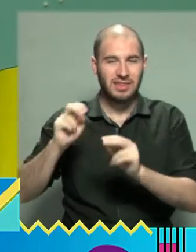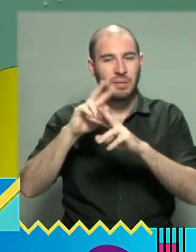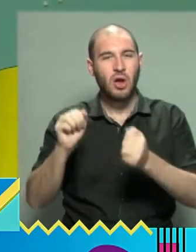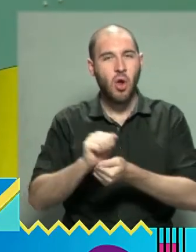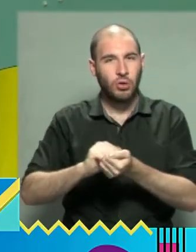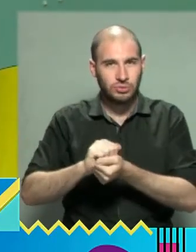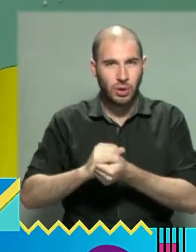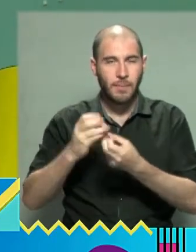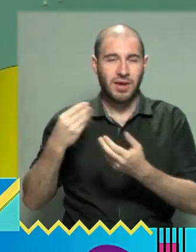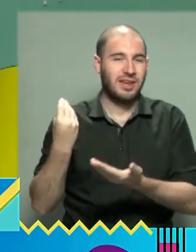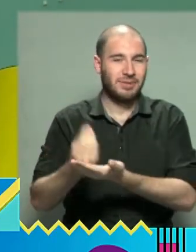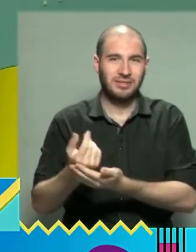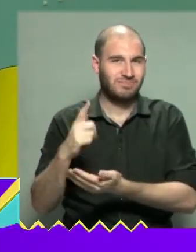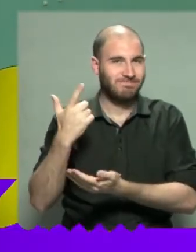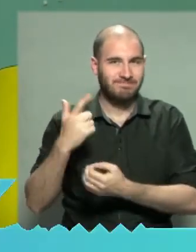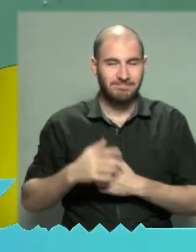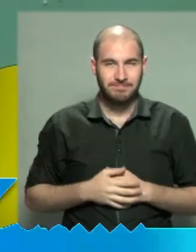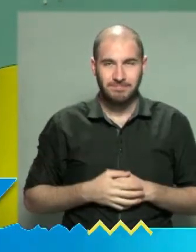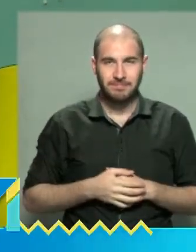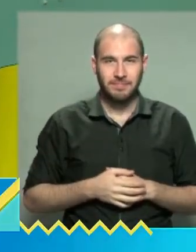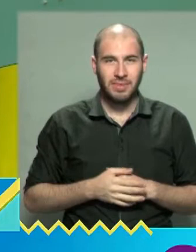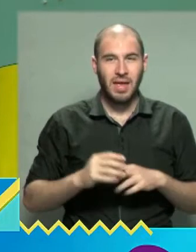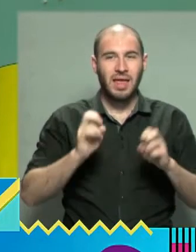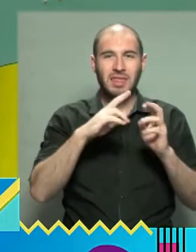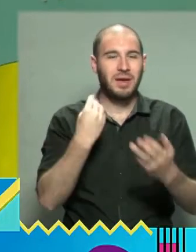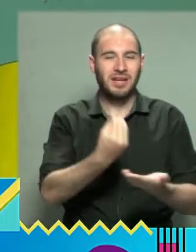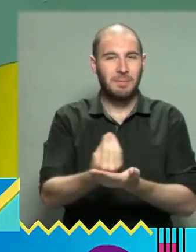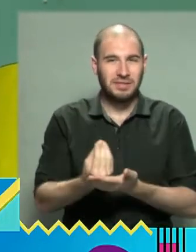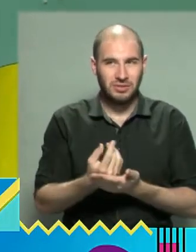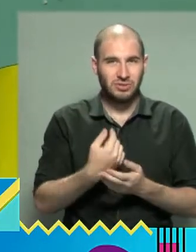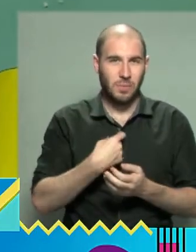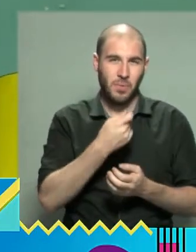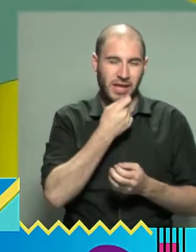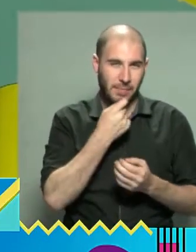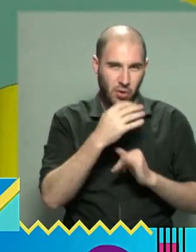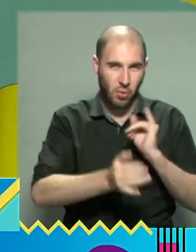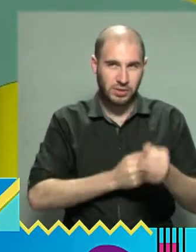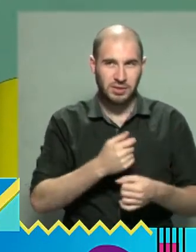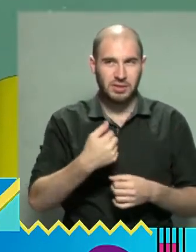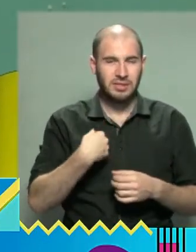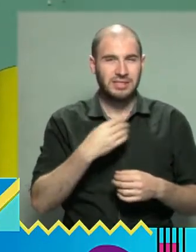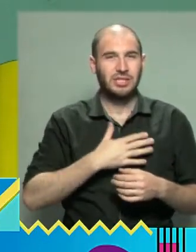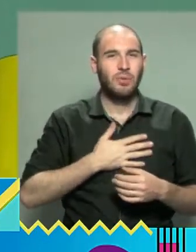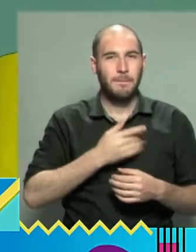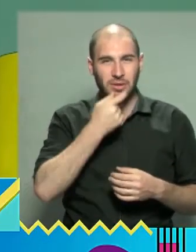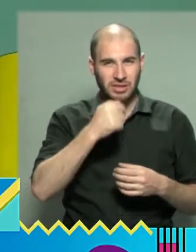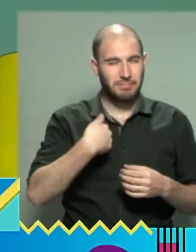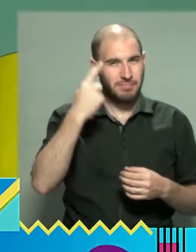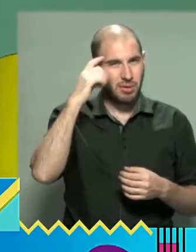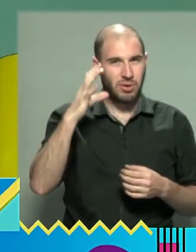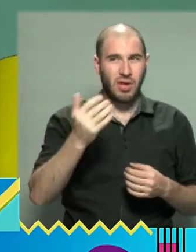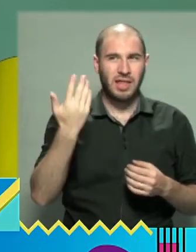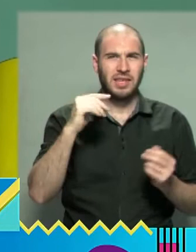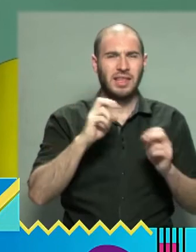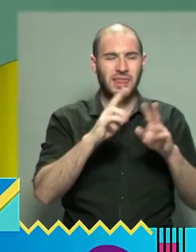corrupción, porque no es representativo. Hablando de representatividad, te voy a dar un ejemplo que por ahí me tocó vivir en Mendoza. Me acuerdo cuando estaba toda